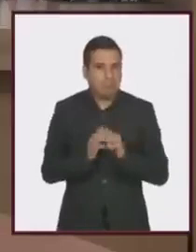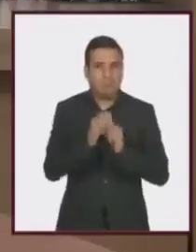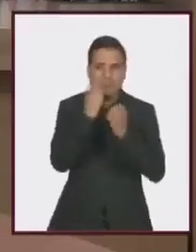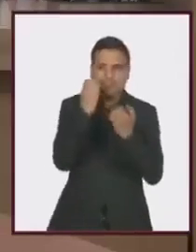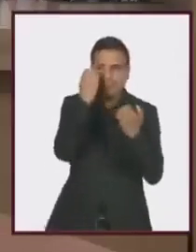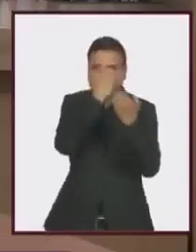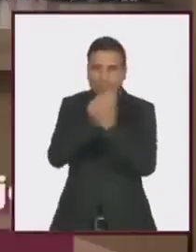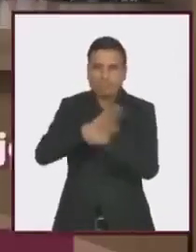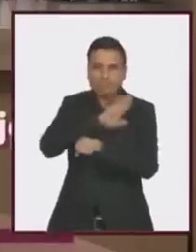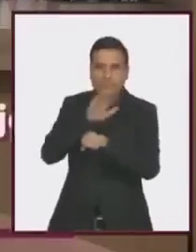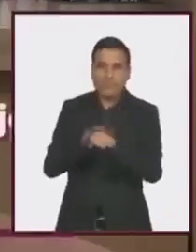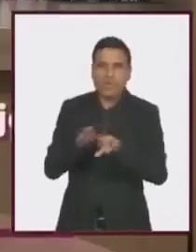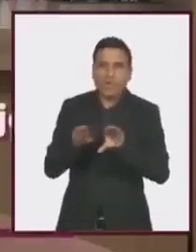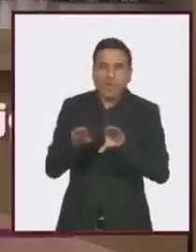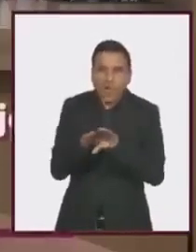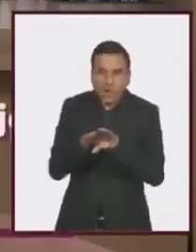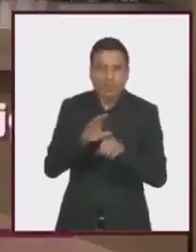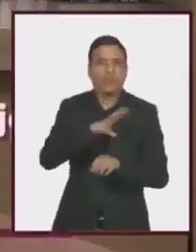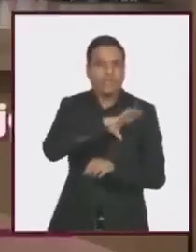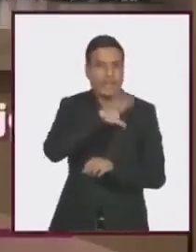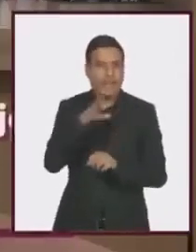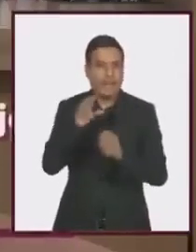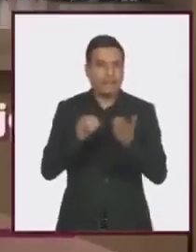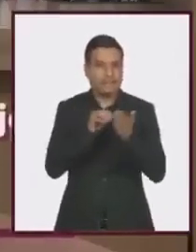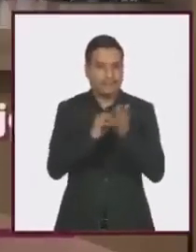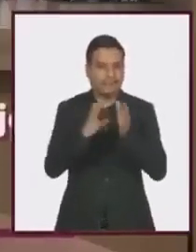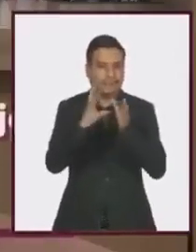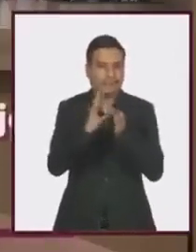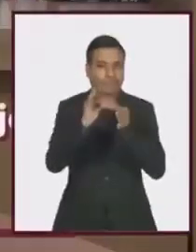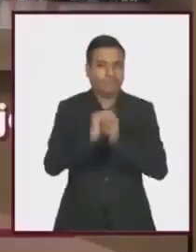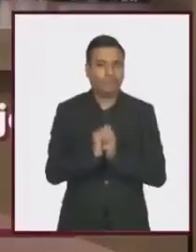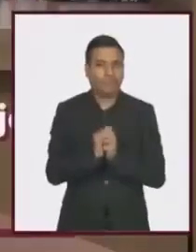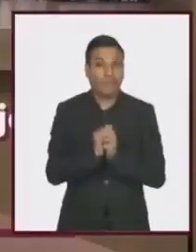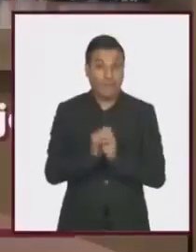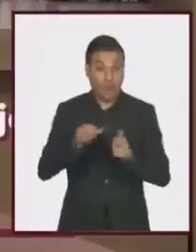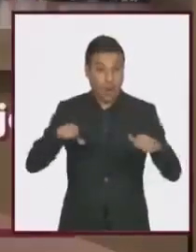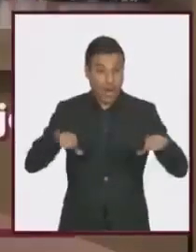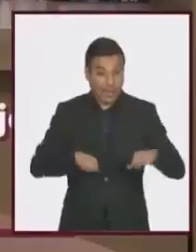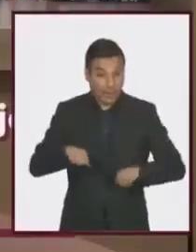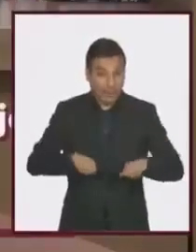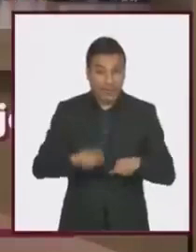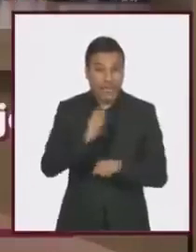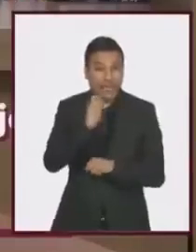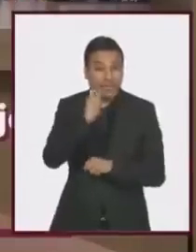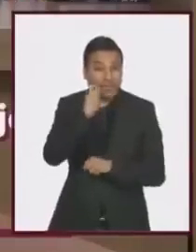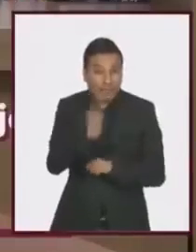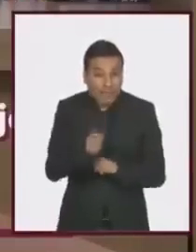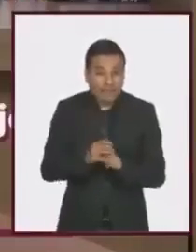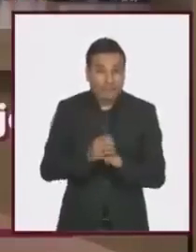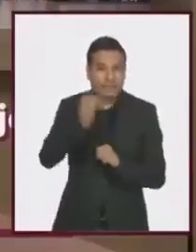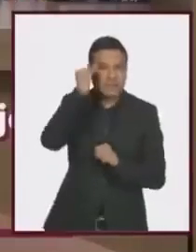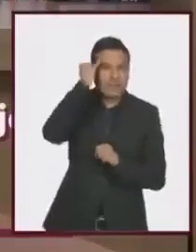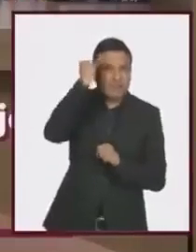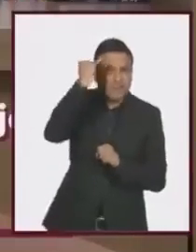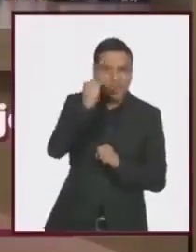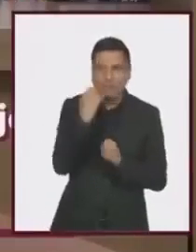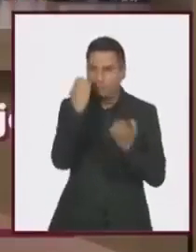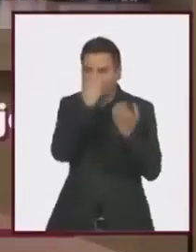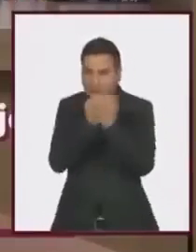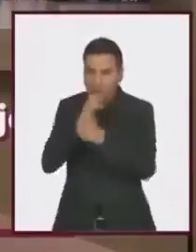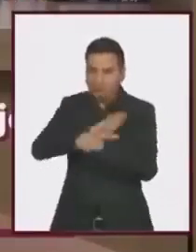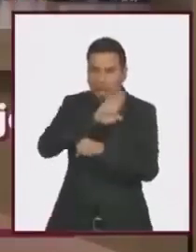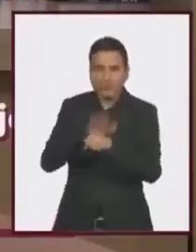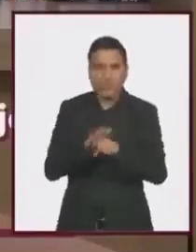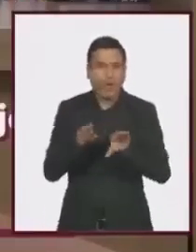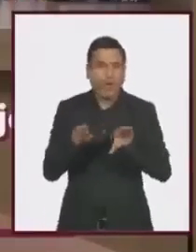formativa, pero el desarrollo ya de las actividades de aprendizaje y de las estrategias de evaluación formativa, esas